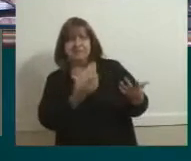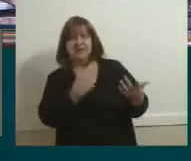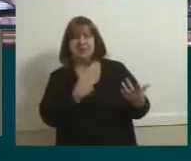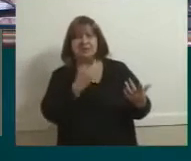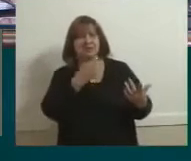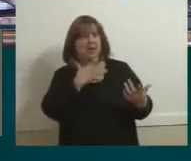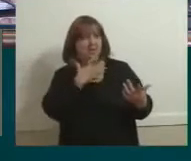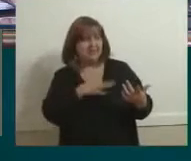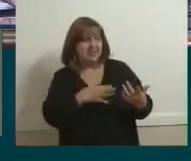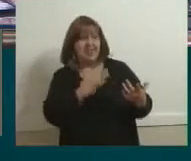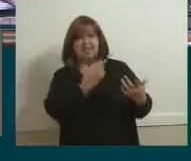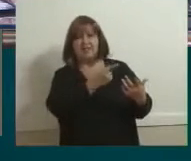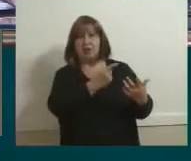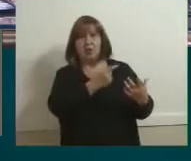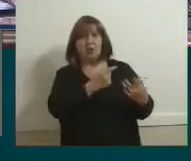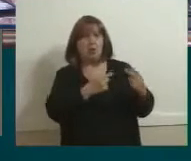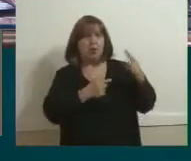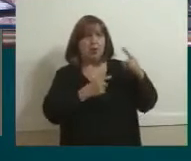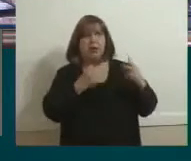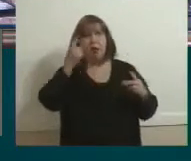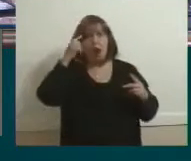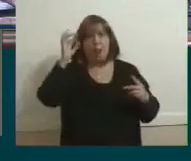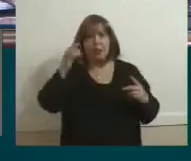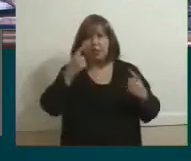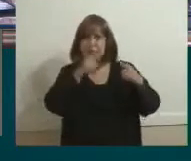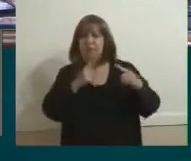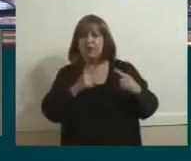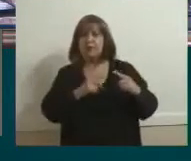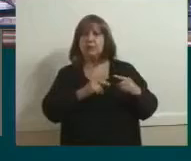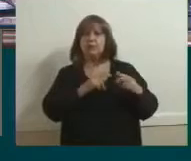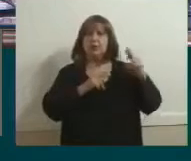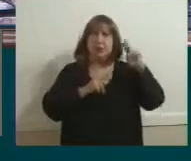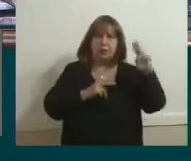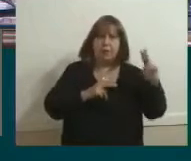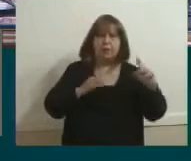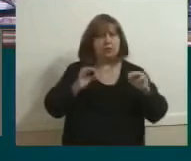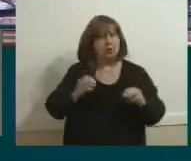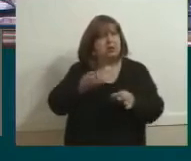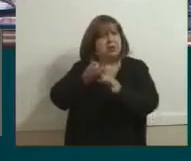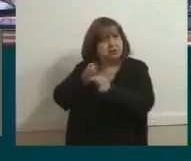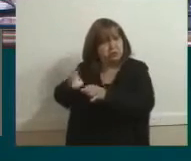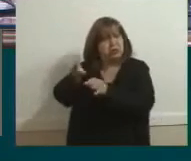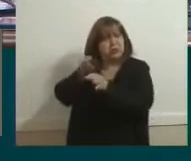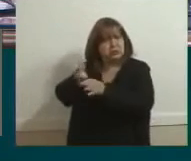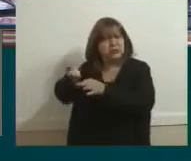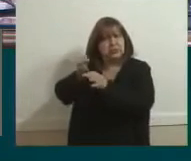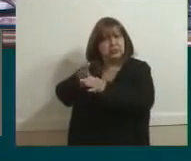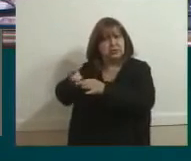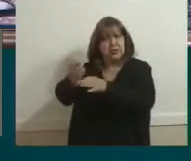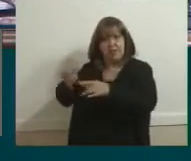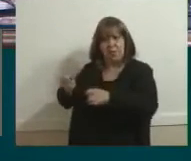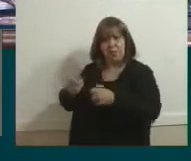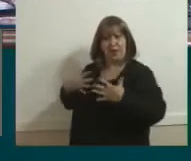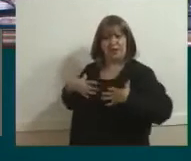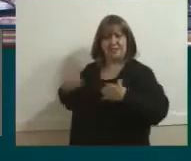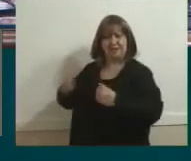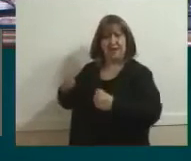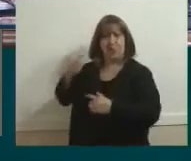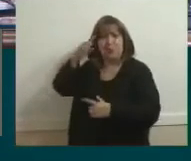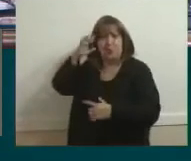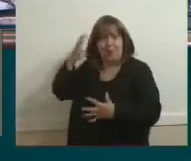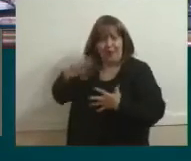que merecen ser respetadas por eso su contribución a la salud emocional y al crecimiento personal es